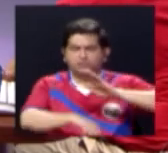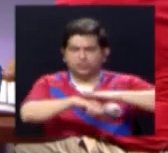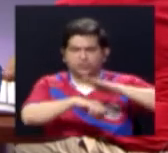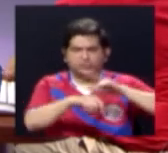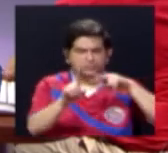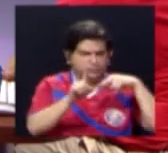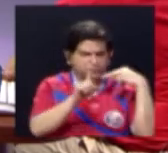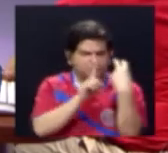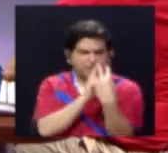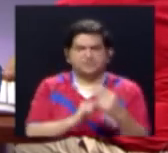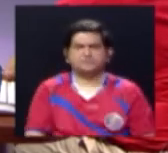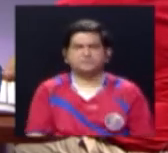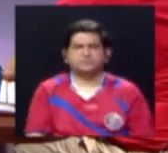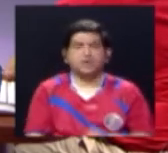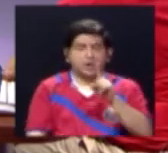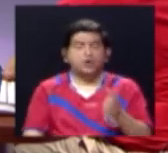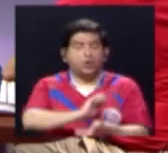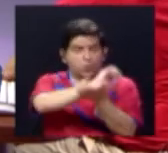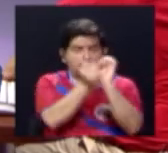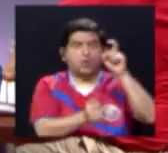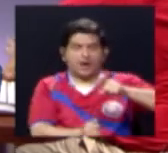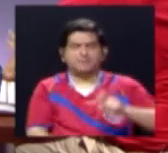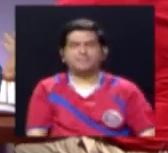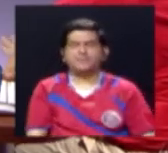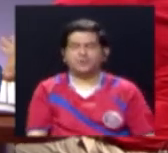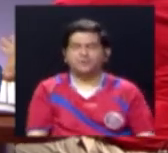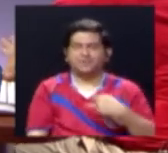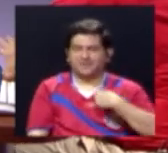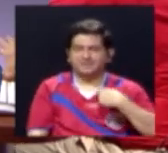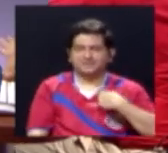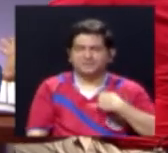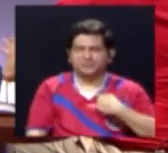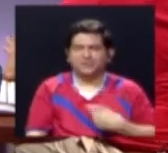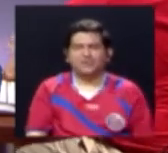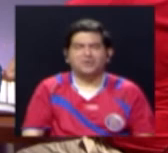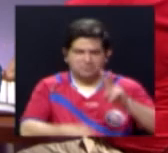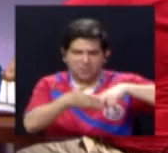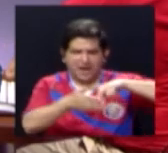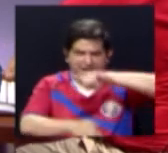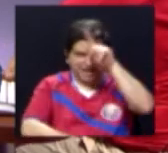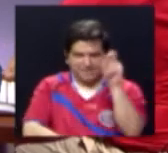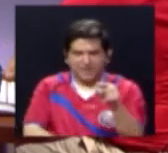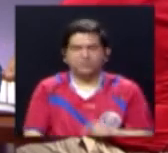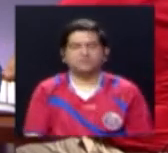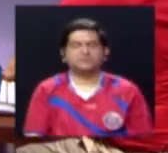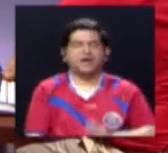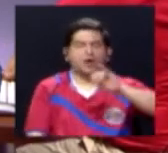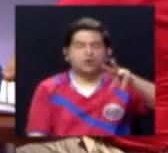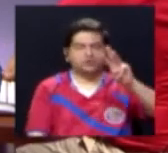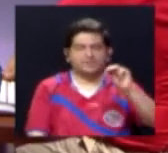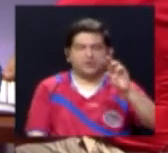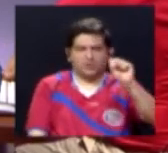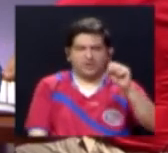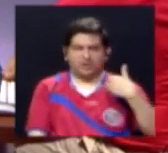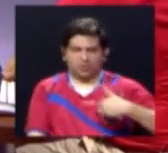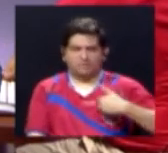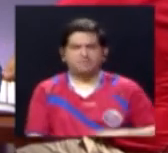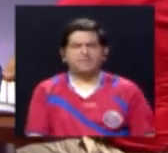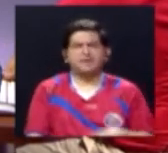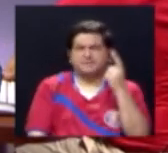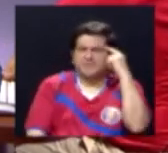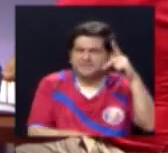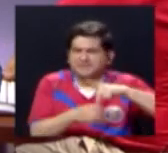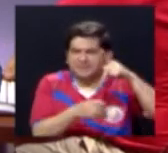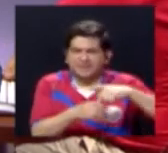también visualizar un cambio que hay que hacer hoy entonces dando lectura a la pregunta de ese follan manuel salazar que si se ha contemplado la